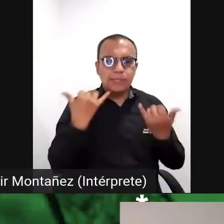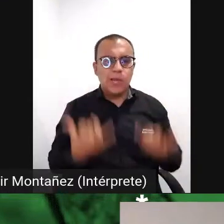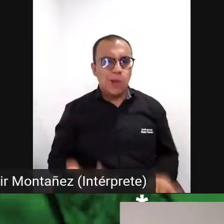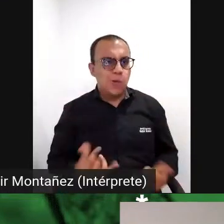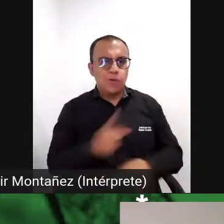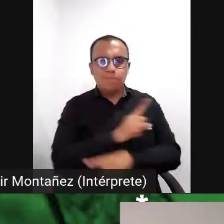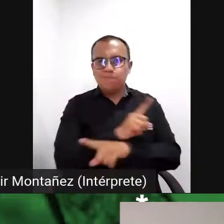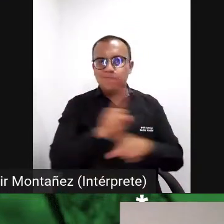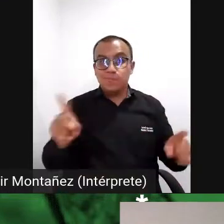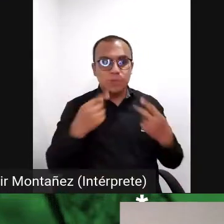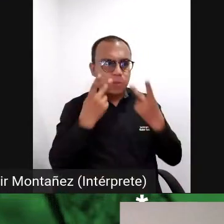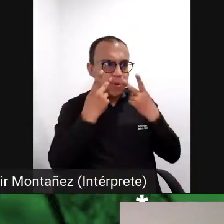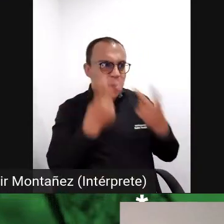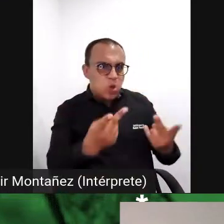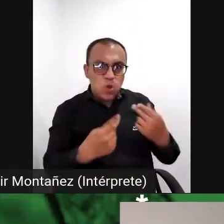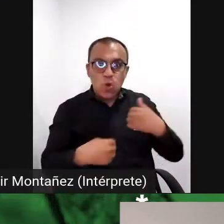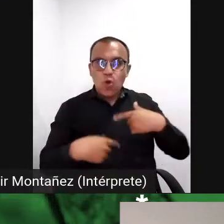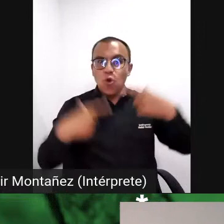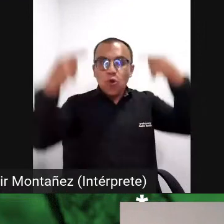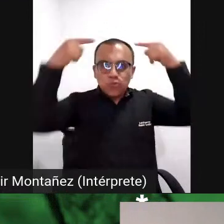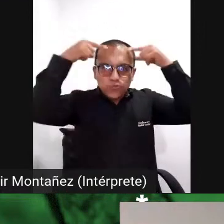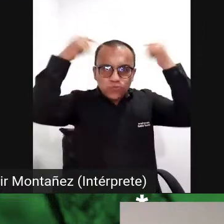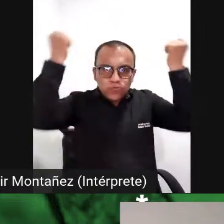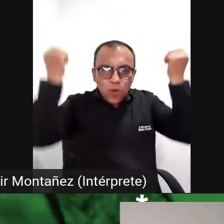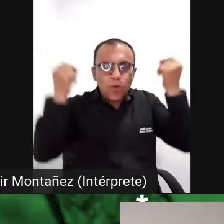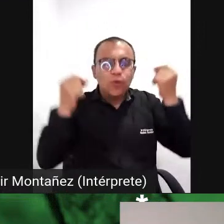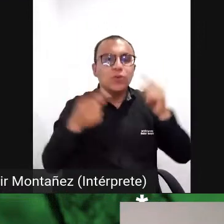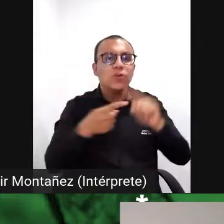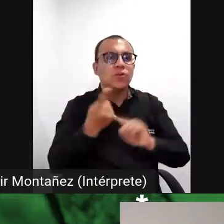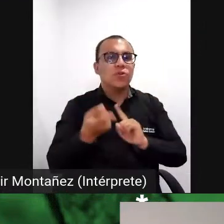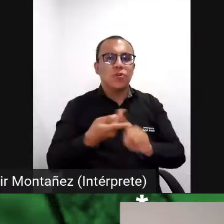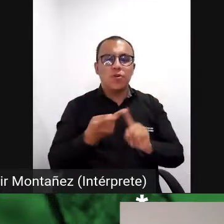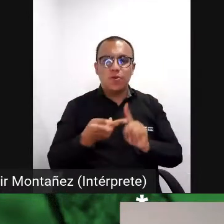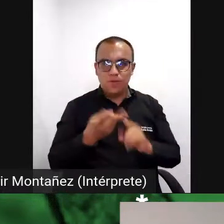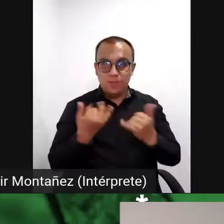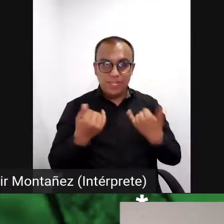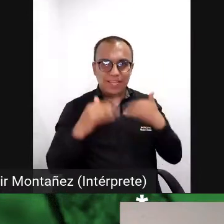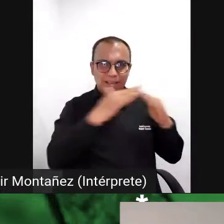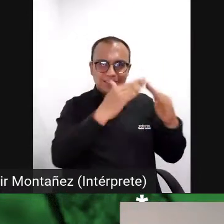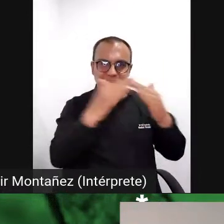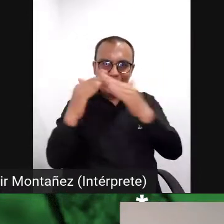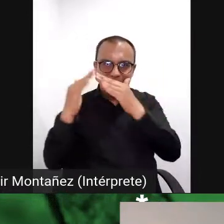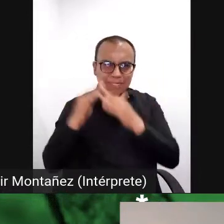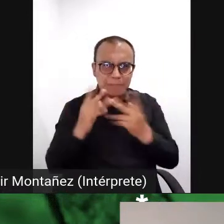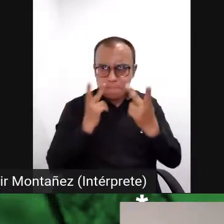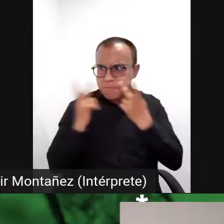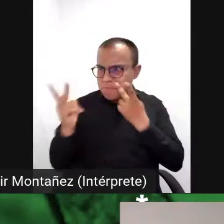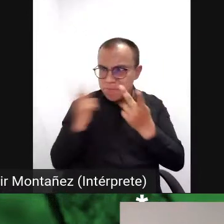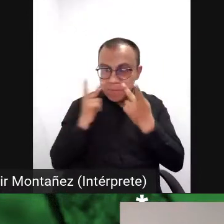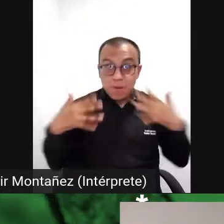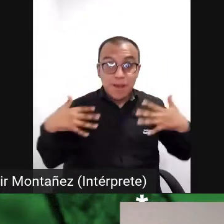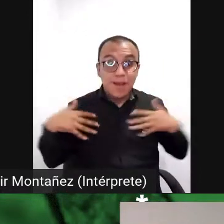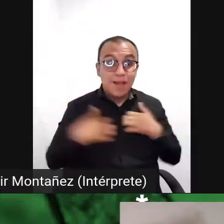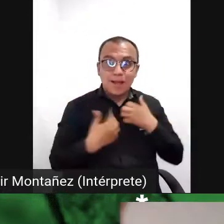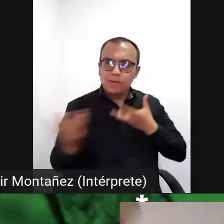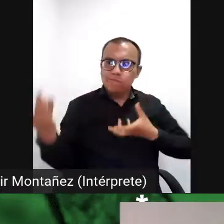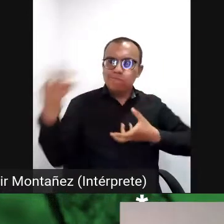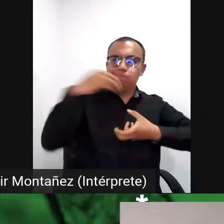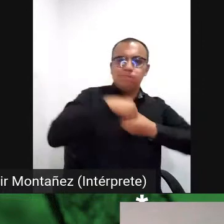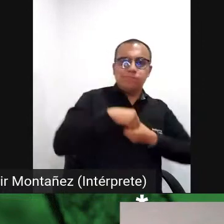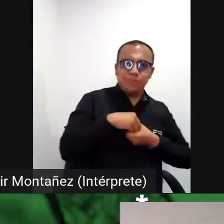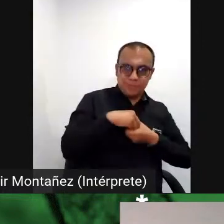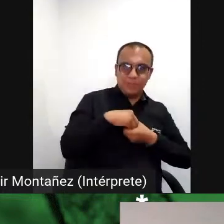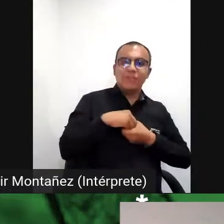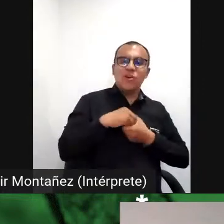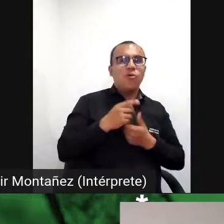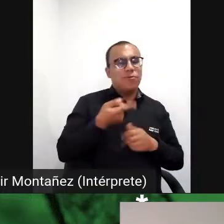que ven un zorro perruno en los cerros, en las viviendas que están en los cerros, ¿no? Entonces es como que la fauna se nos está metiendo. Yo creo que de pronto fue que nosotros nos